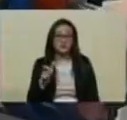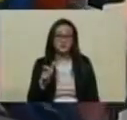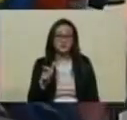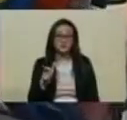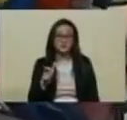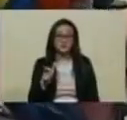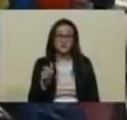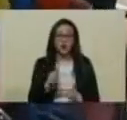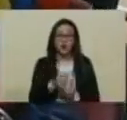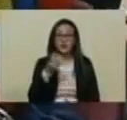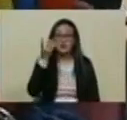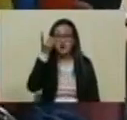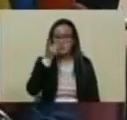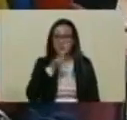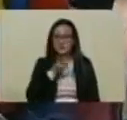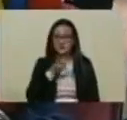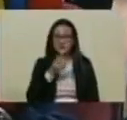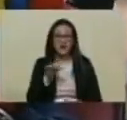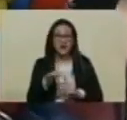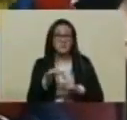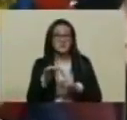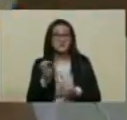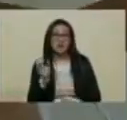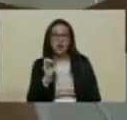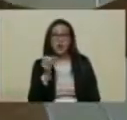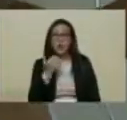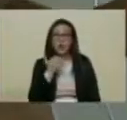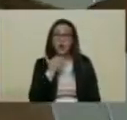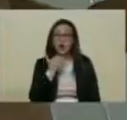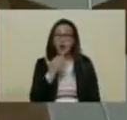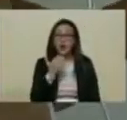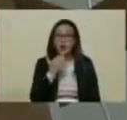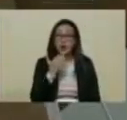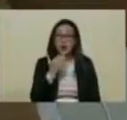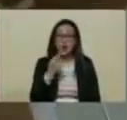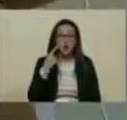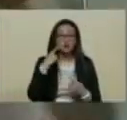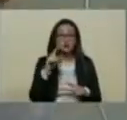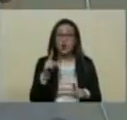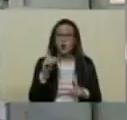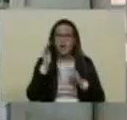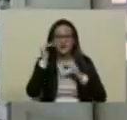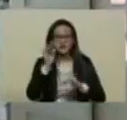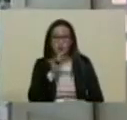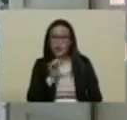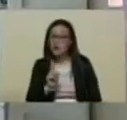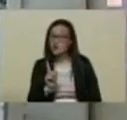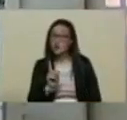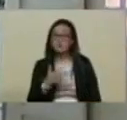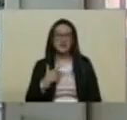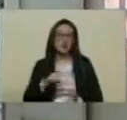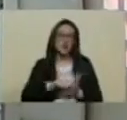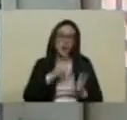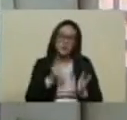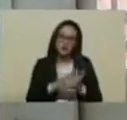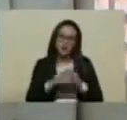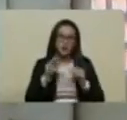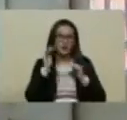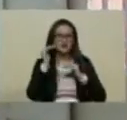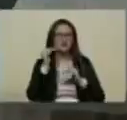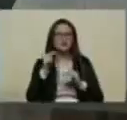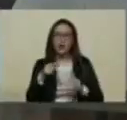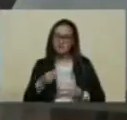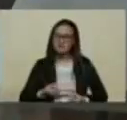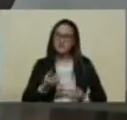alguna necesidad educativa especial, con alguna discapacidad, sin ser atendida. Y aquí estamos